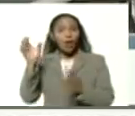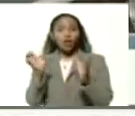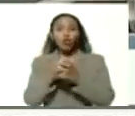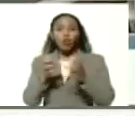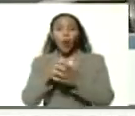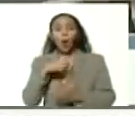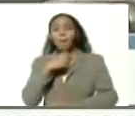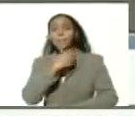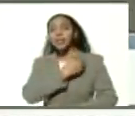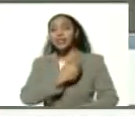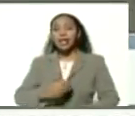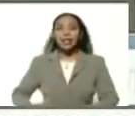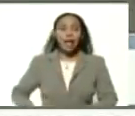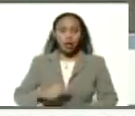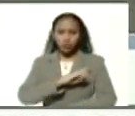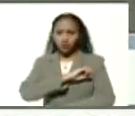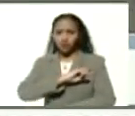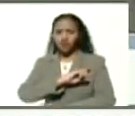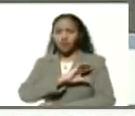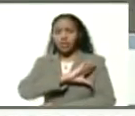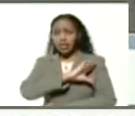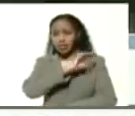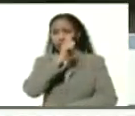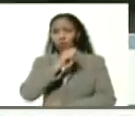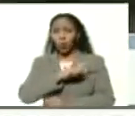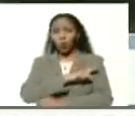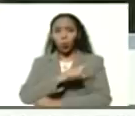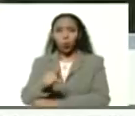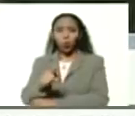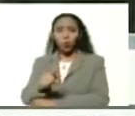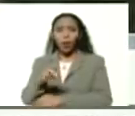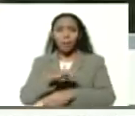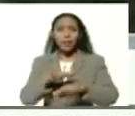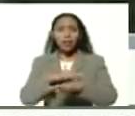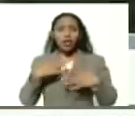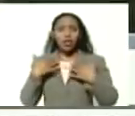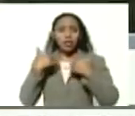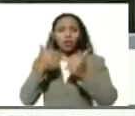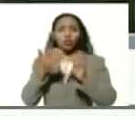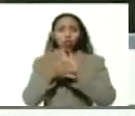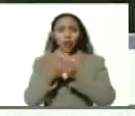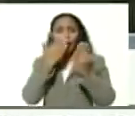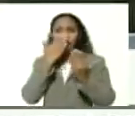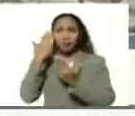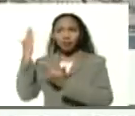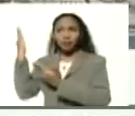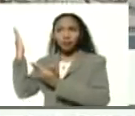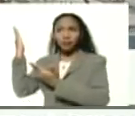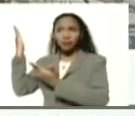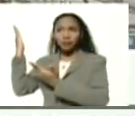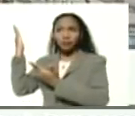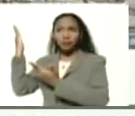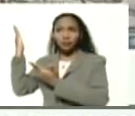Presidencial, dirigido por el Ministerio del Poder Popular para la Salud. Ahí están las imágenes. La llegada de la